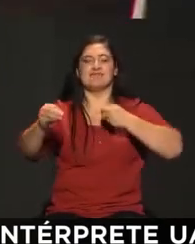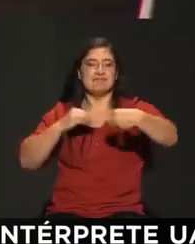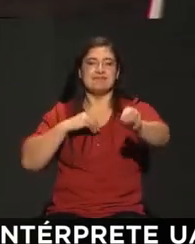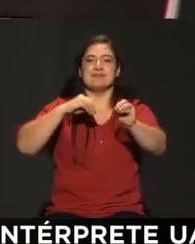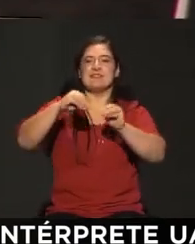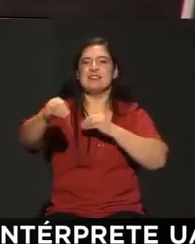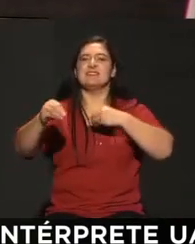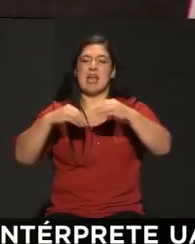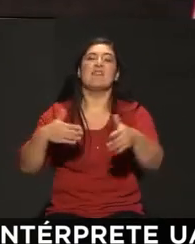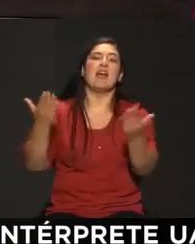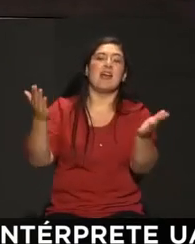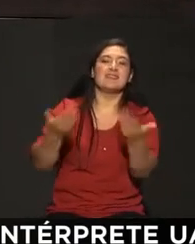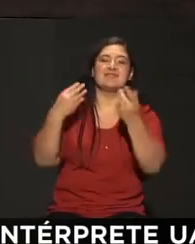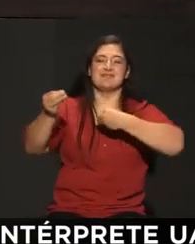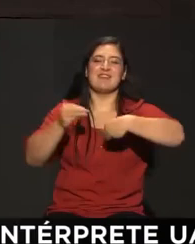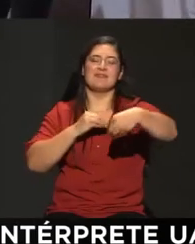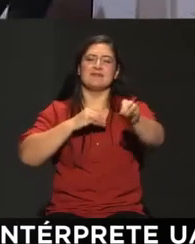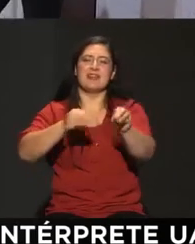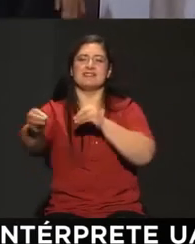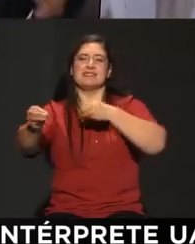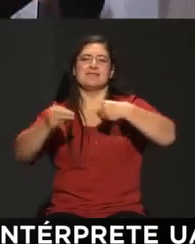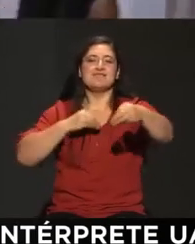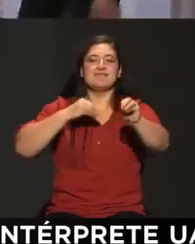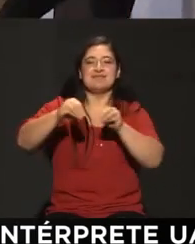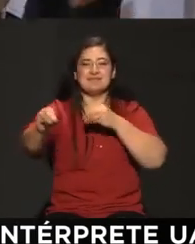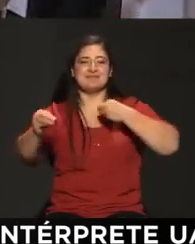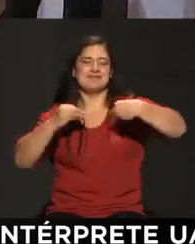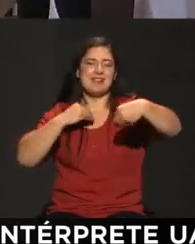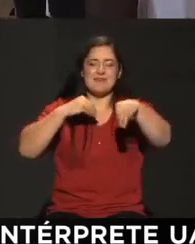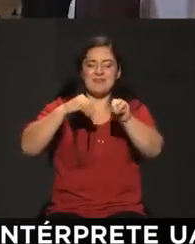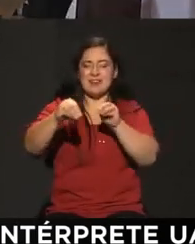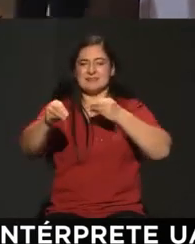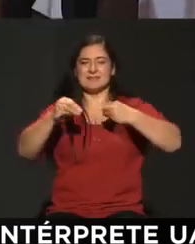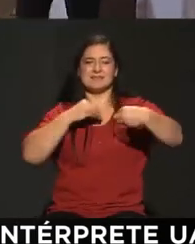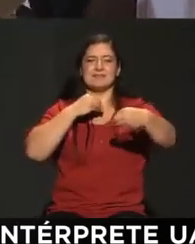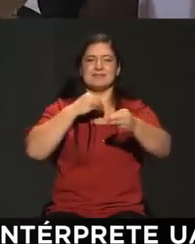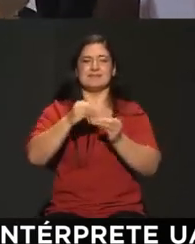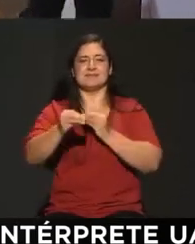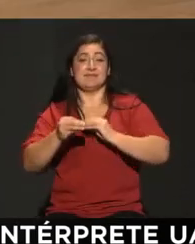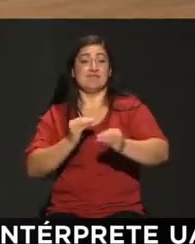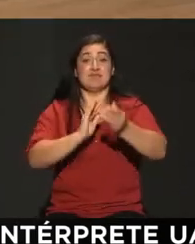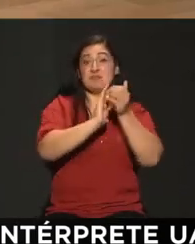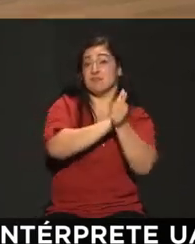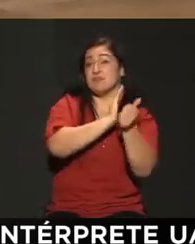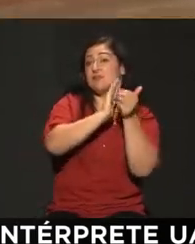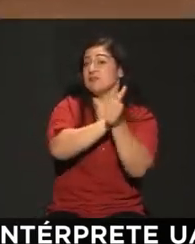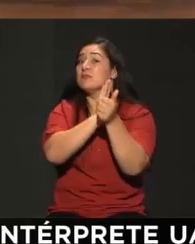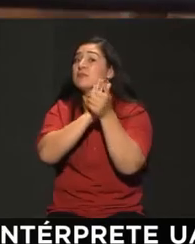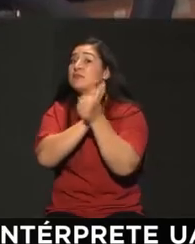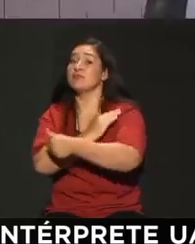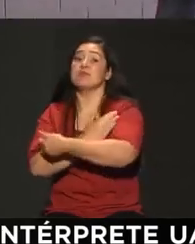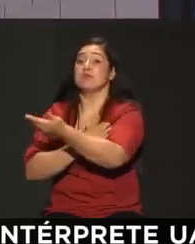Flexibilidad. ¿Cómo? Flexibilidad. una habilidad que